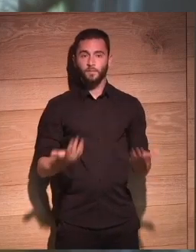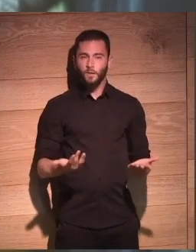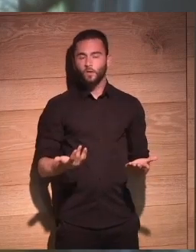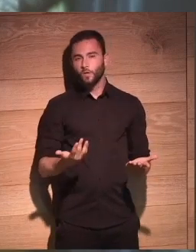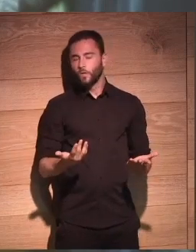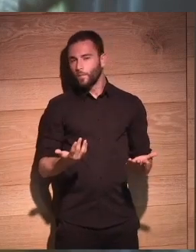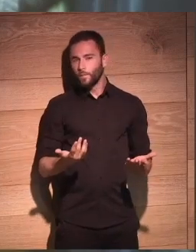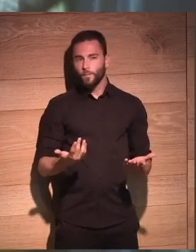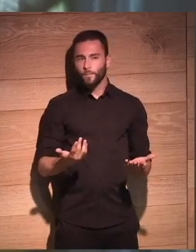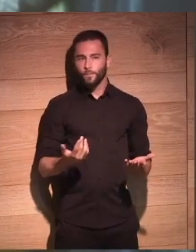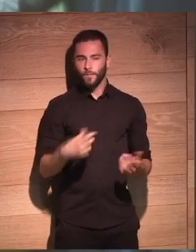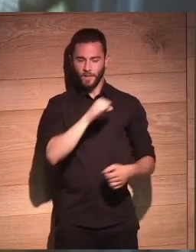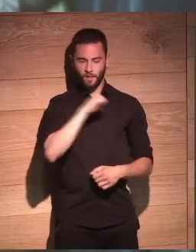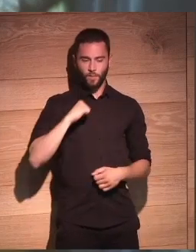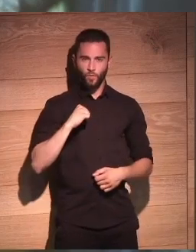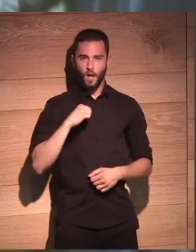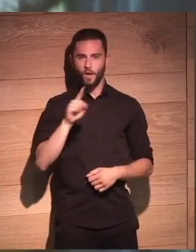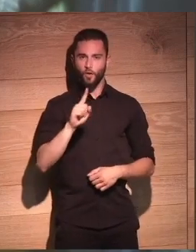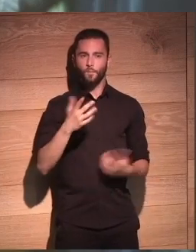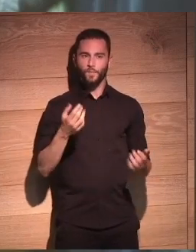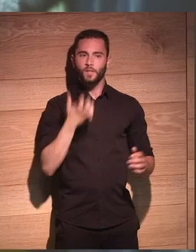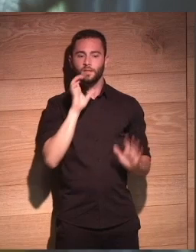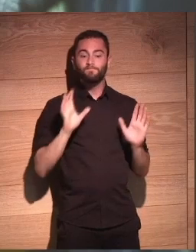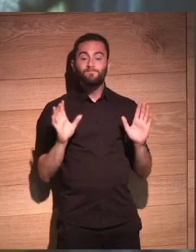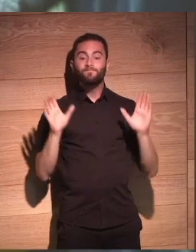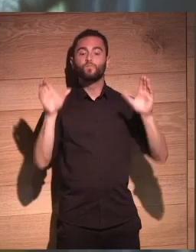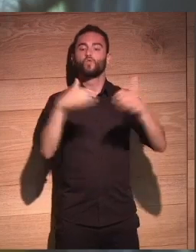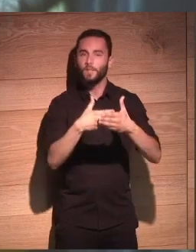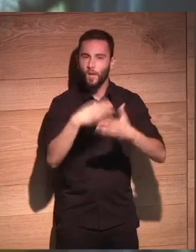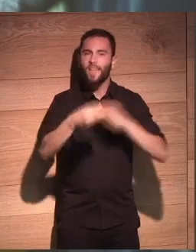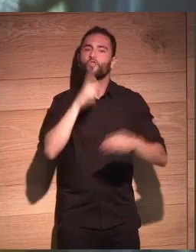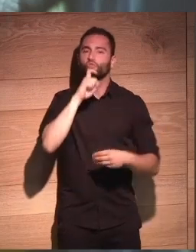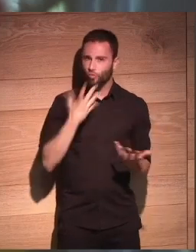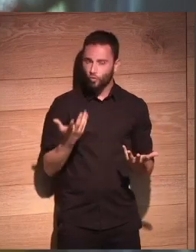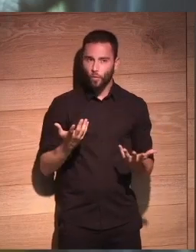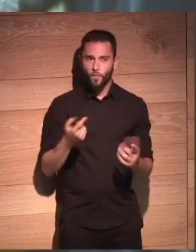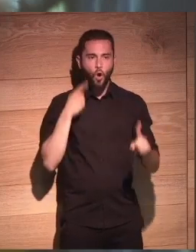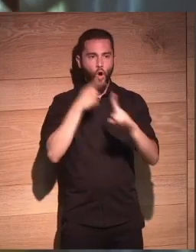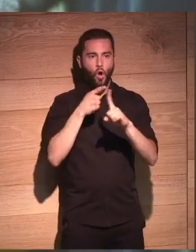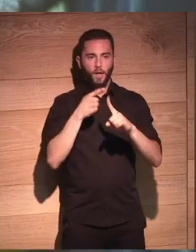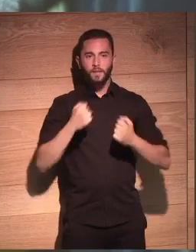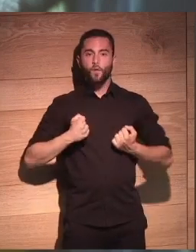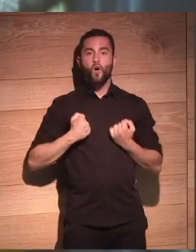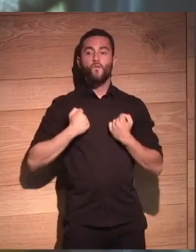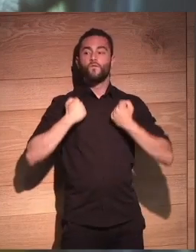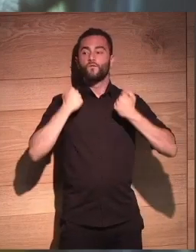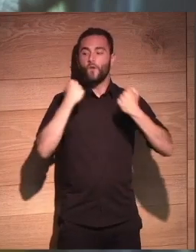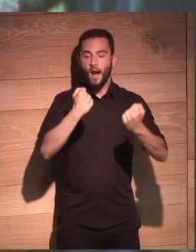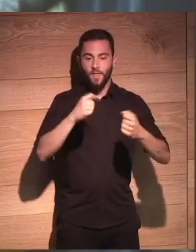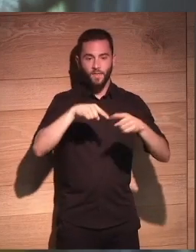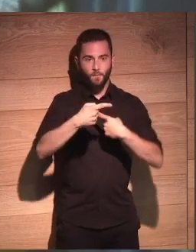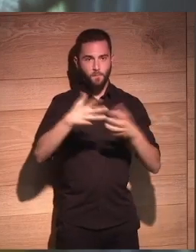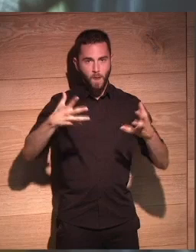sino no solo hacerlo individual, sino hacerlo colectivo, como para que tenga esa fuerza que luego vaya